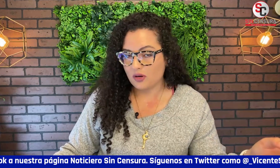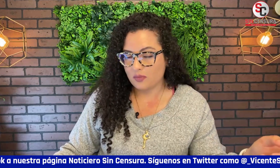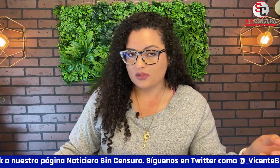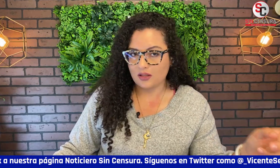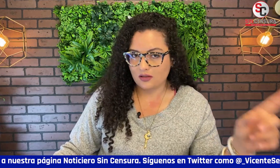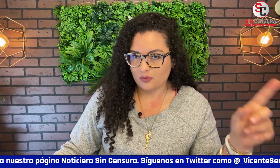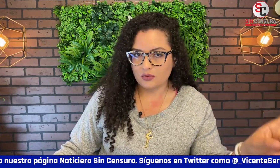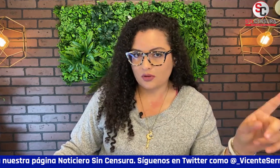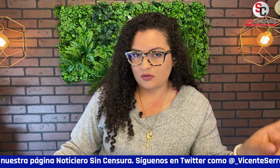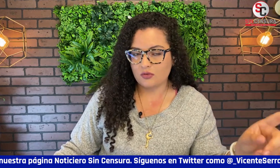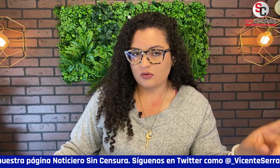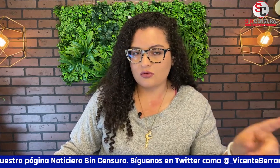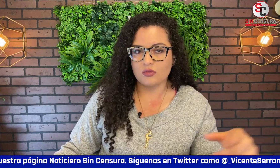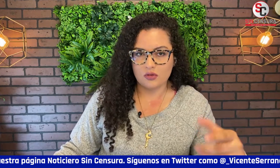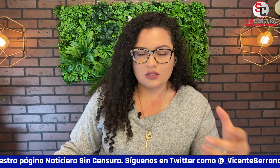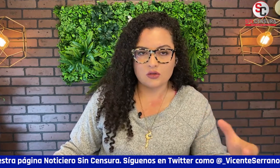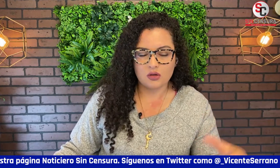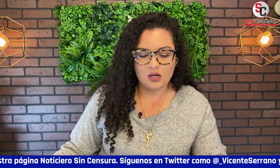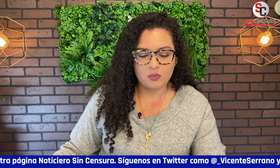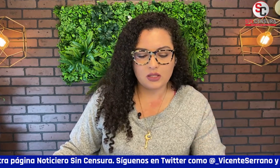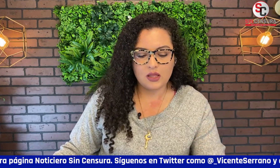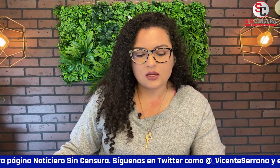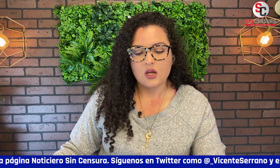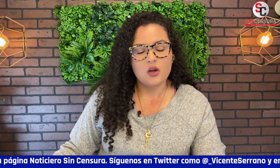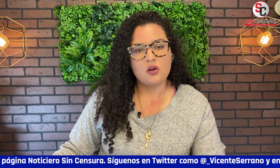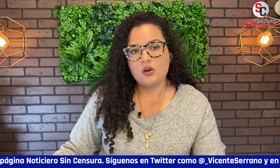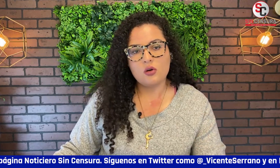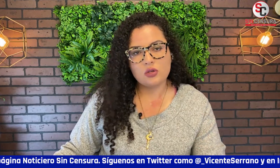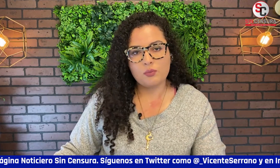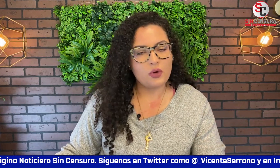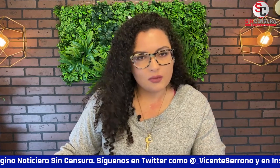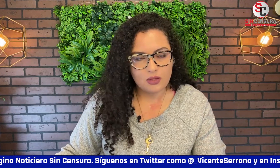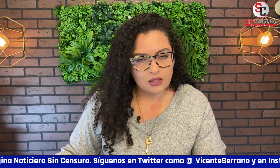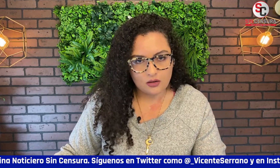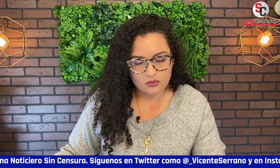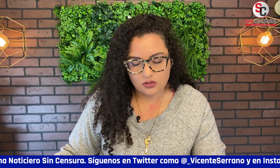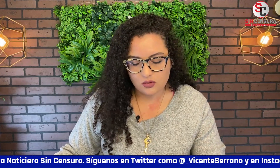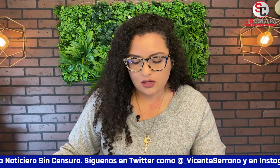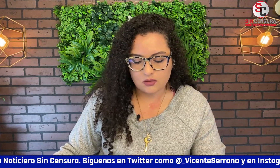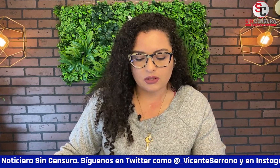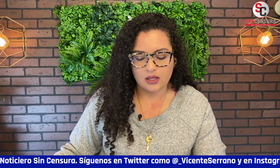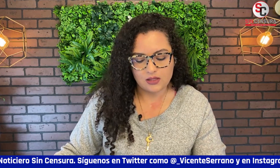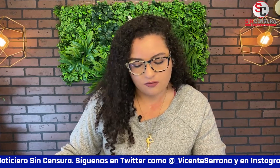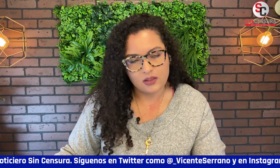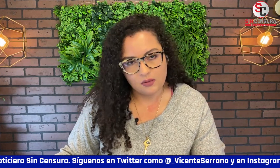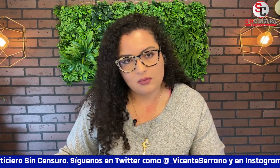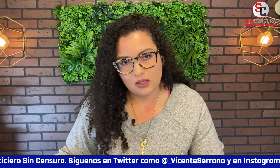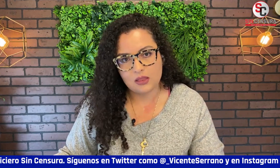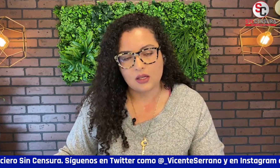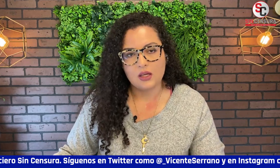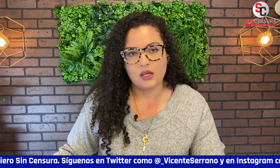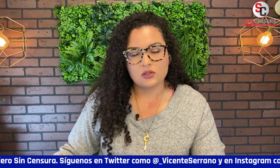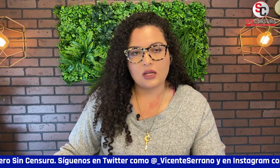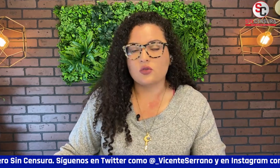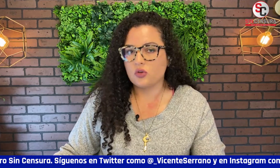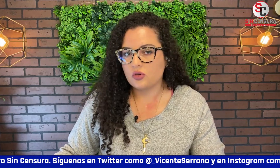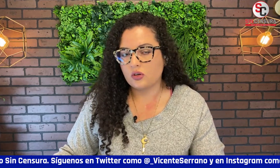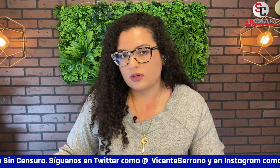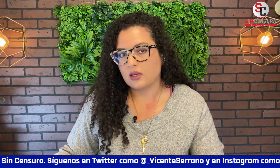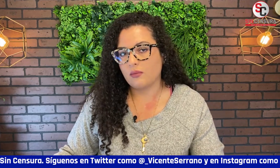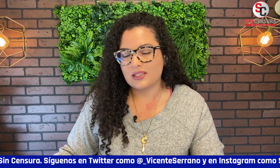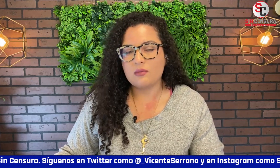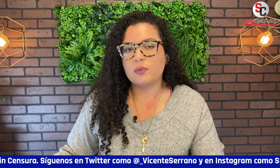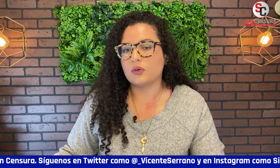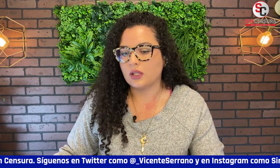lo menciona el presidente López Obrador en su discurso, lo de Sansón a las patadas. No se puede meter con Sansón a las patadas, efectivamente. Es el